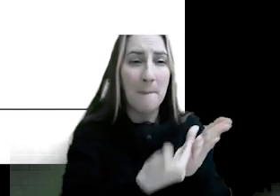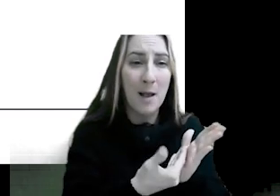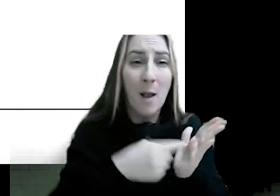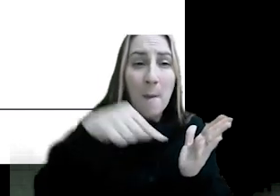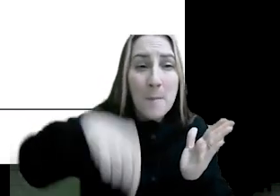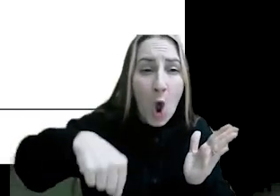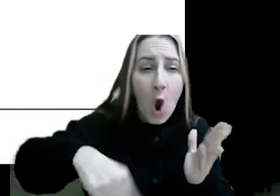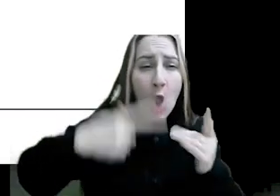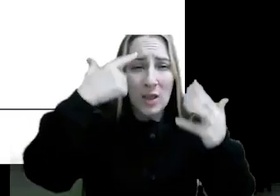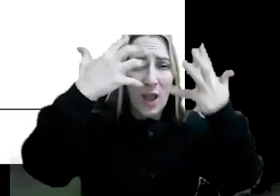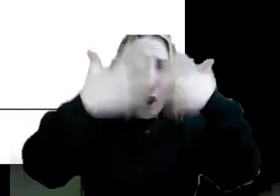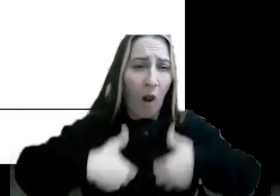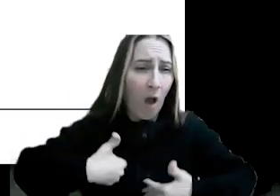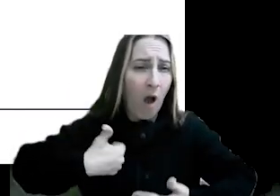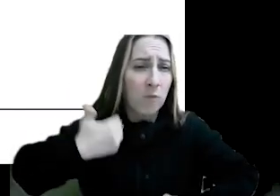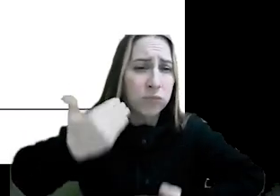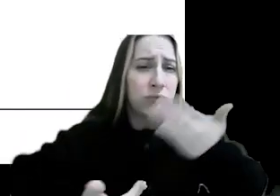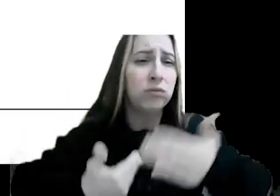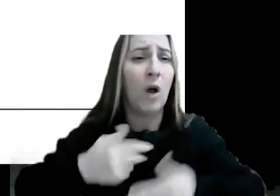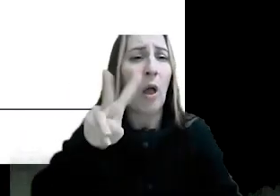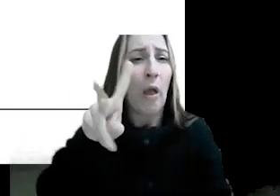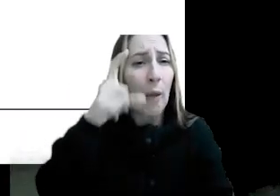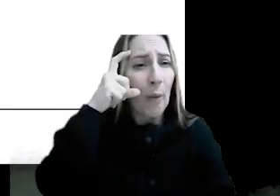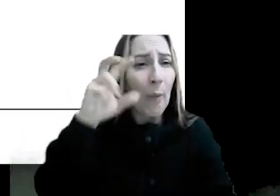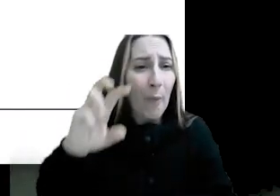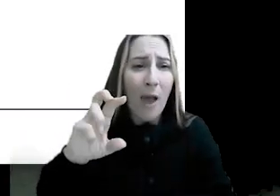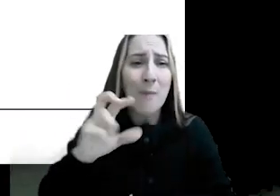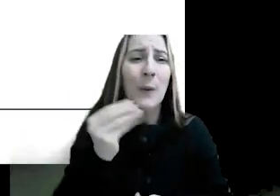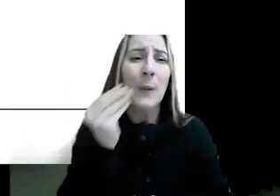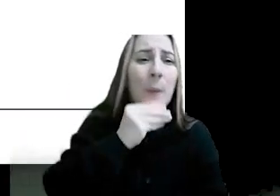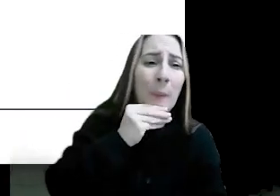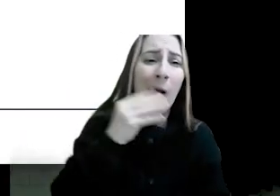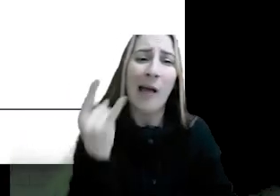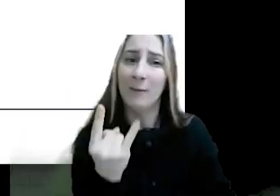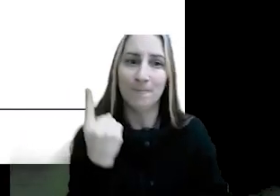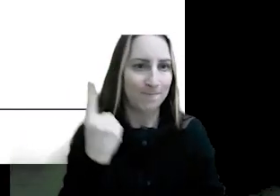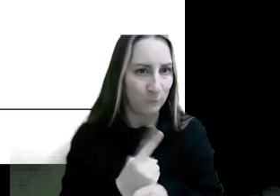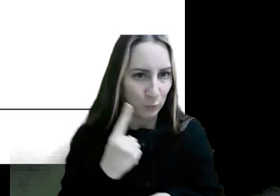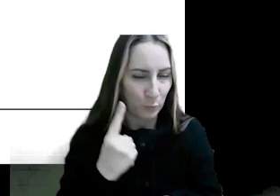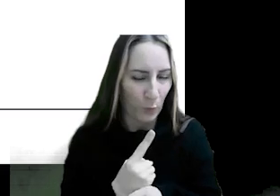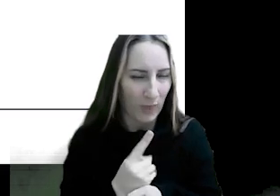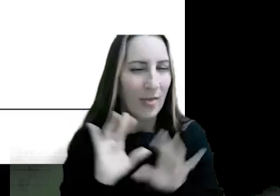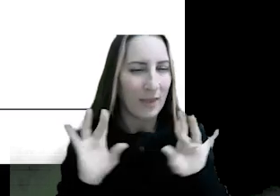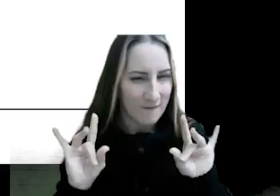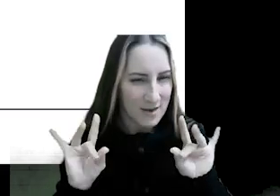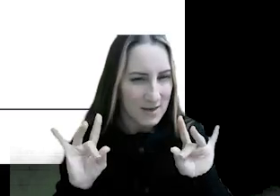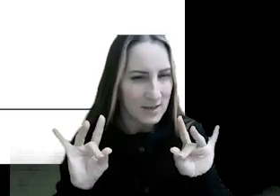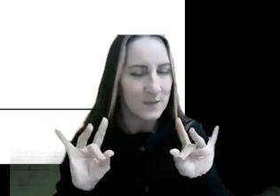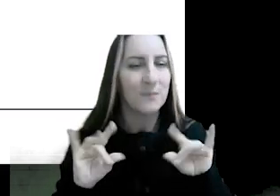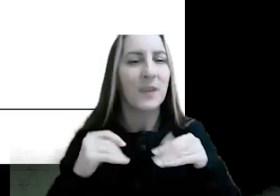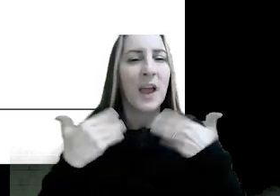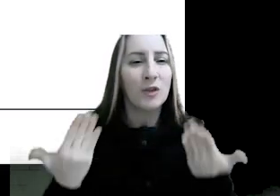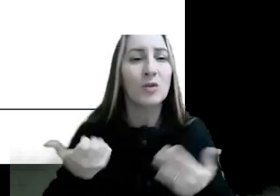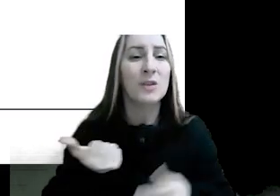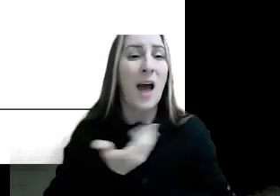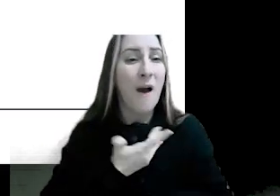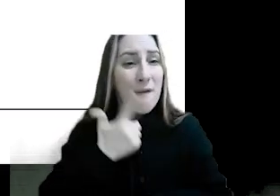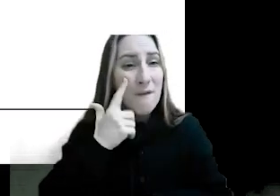avance tecnológico y el BEP, ya es algo bastante difícil. Entonces, la Administración Federal